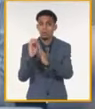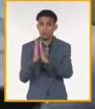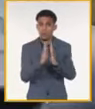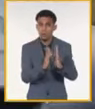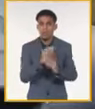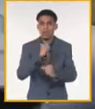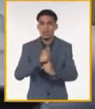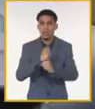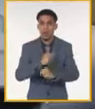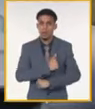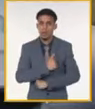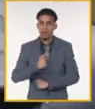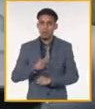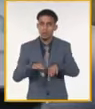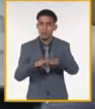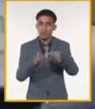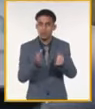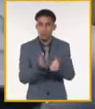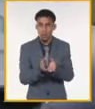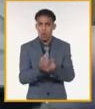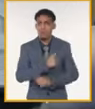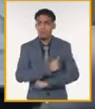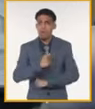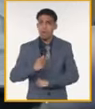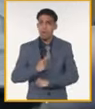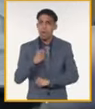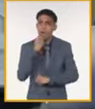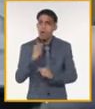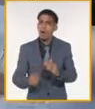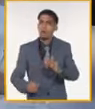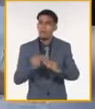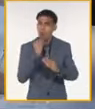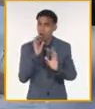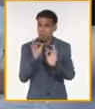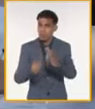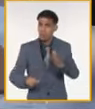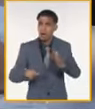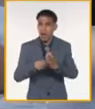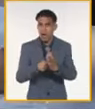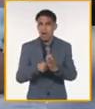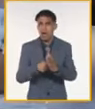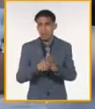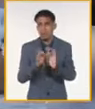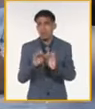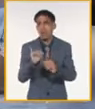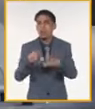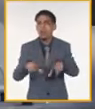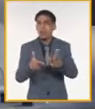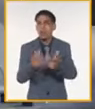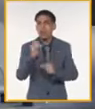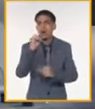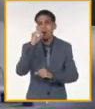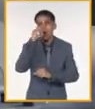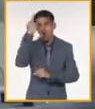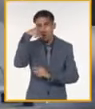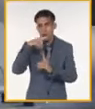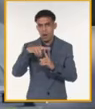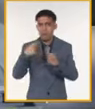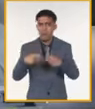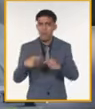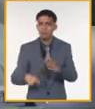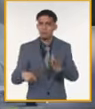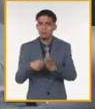perfeccionarlo para que todas las formas de gestión tributen al desarrollo económico y social del país precisando el papel que le corresponde a cada actor en la